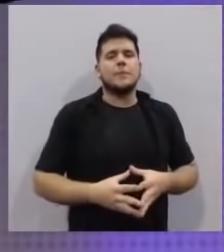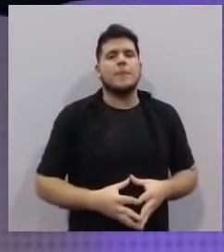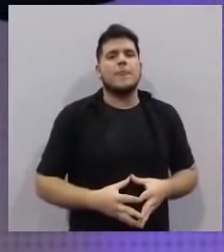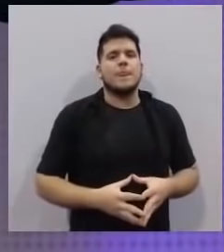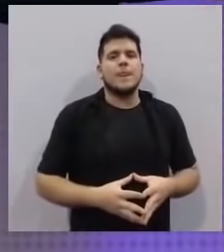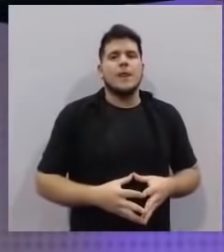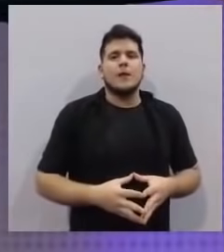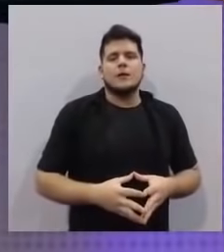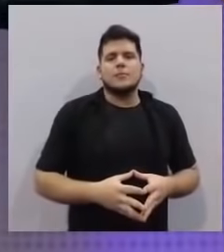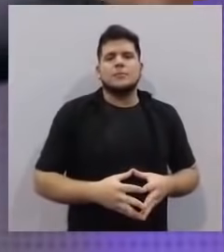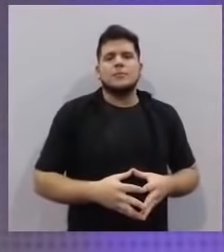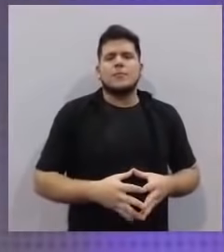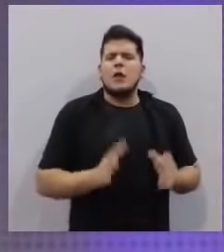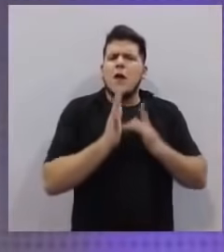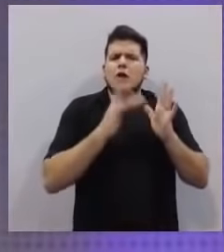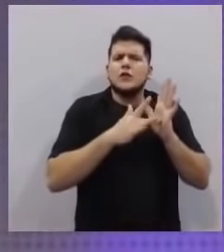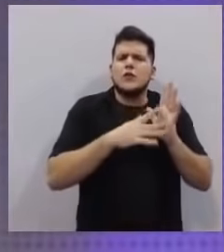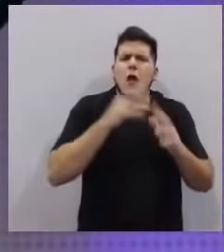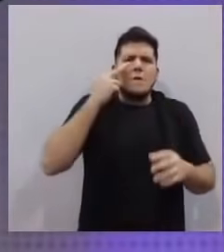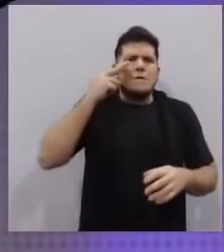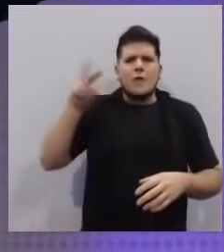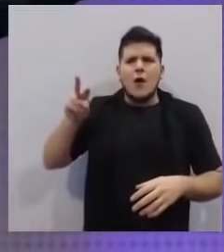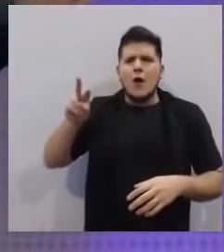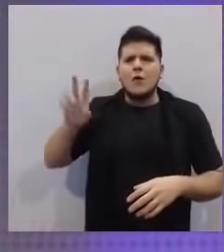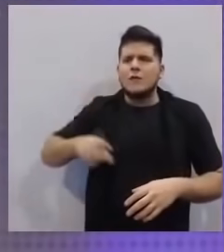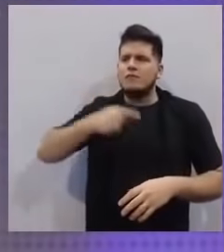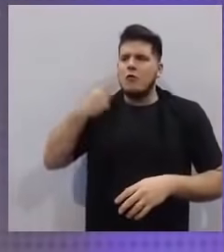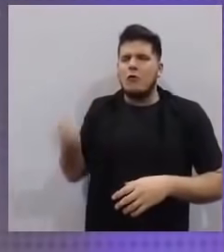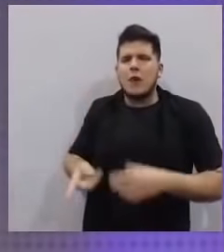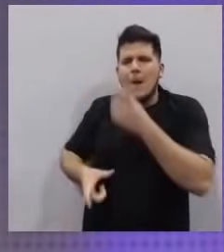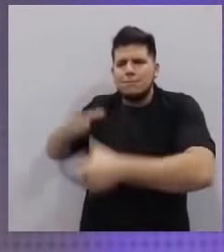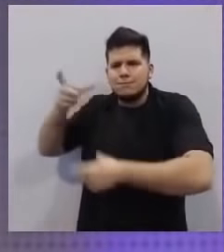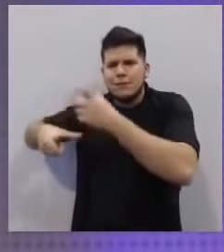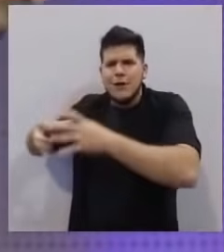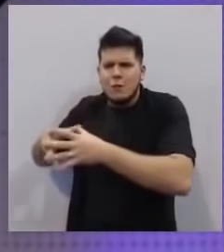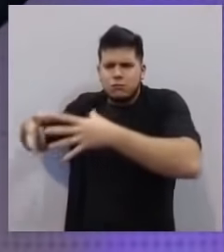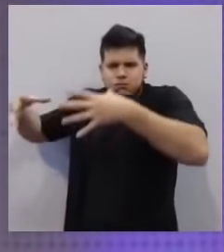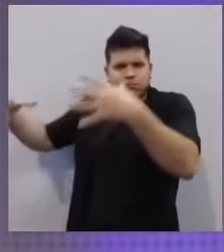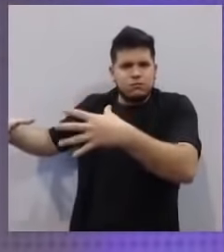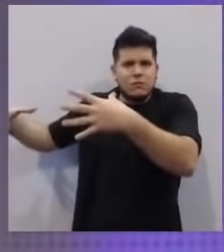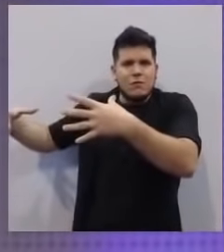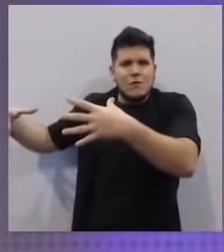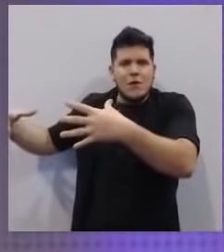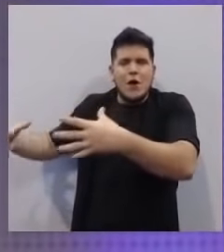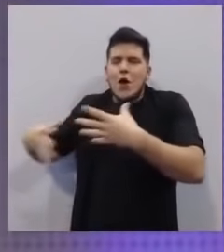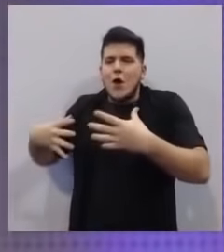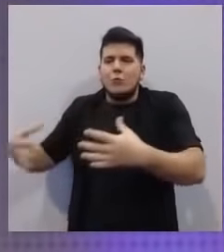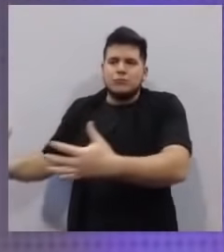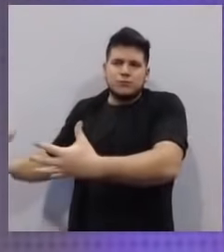los recibió qué hizo jesús los recibió no sé cuántos eran